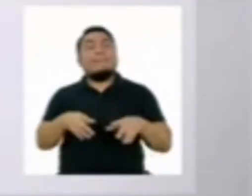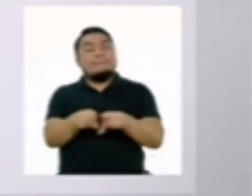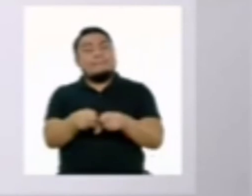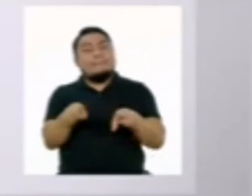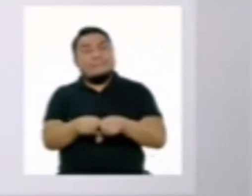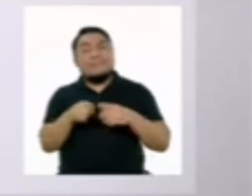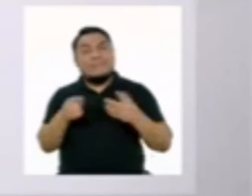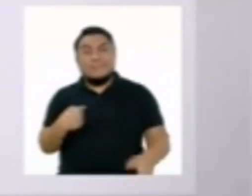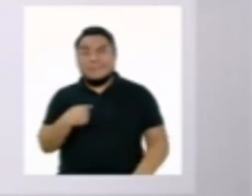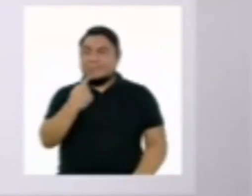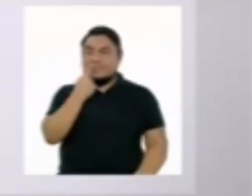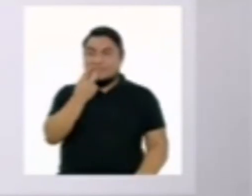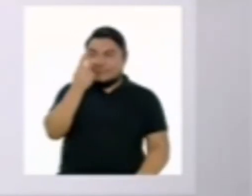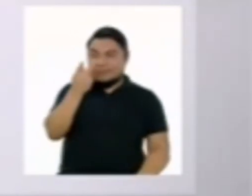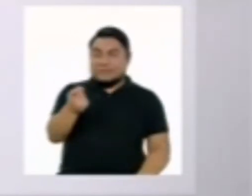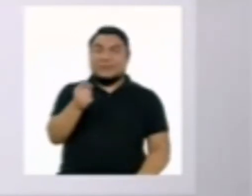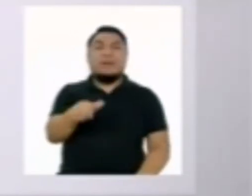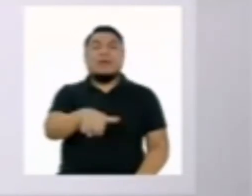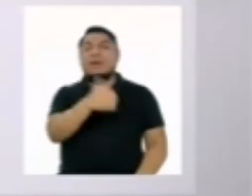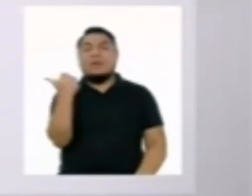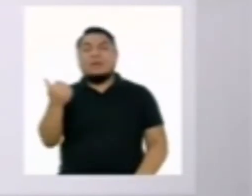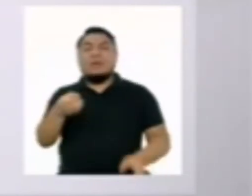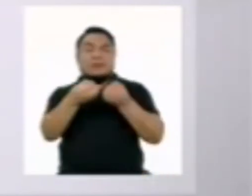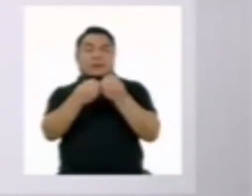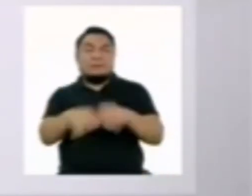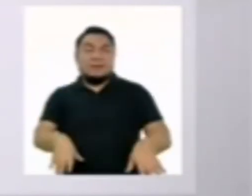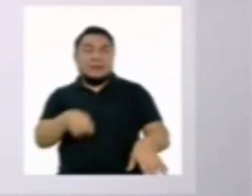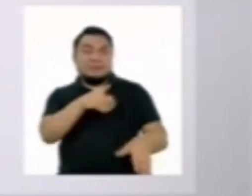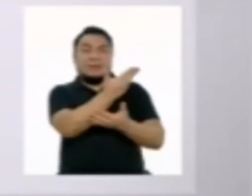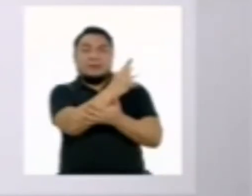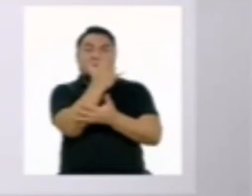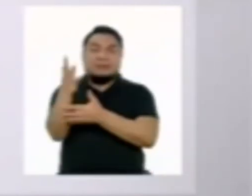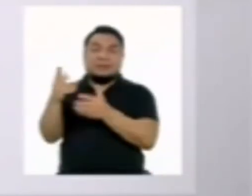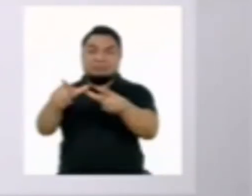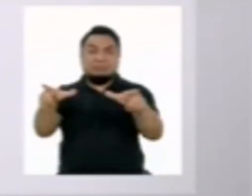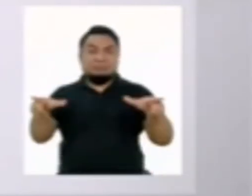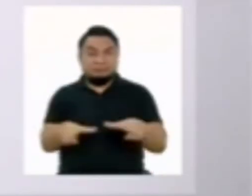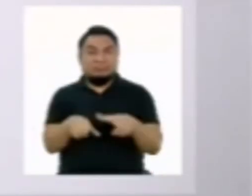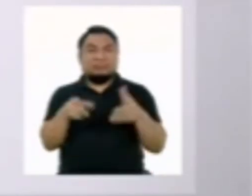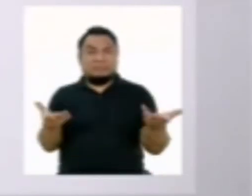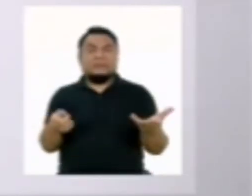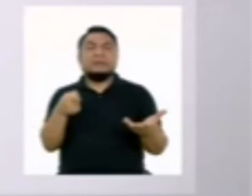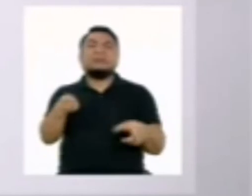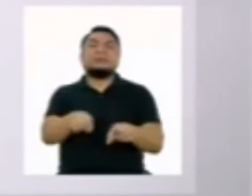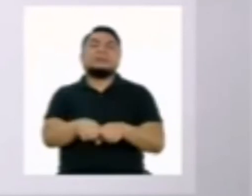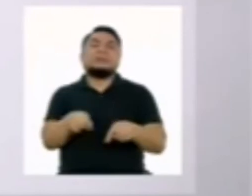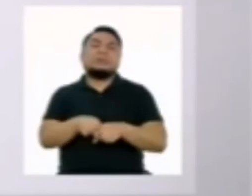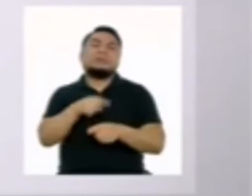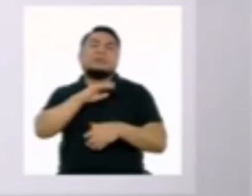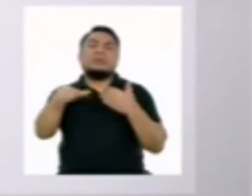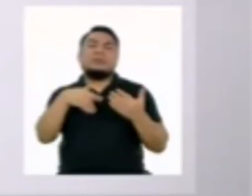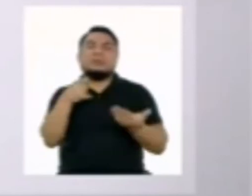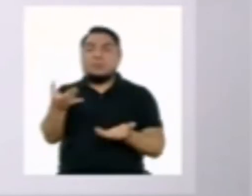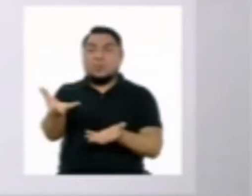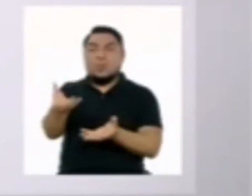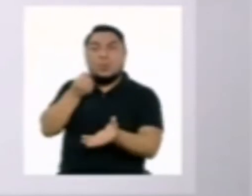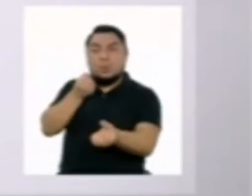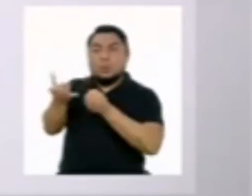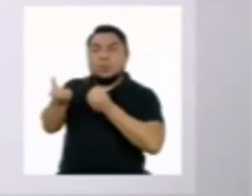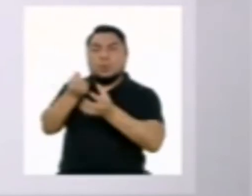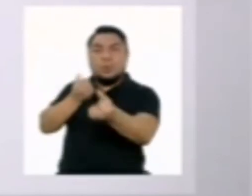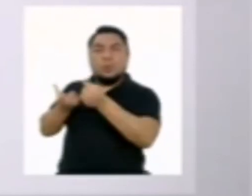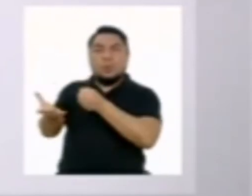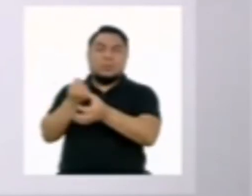Además, como acabamos de ver, otras causas de la pérdida de la biodiversidad son la sobreexplotación de las especies